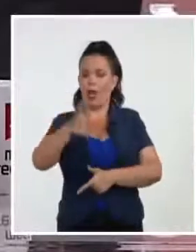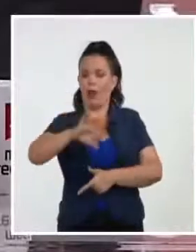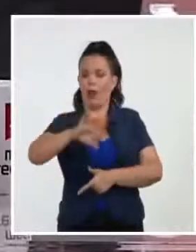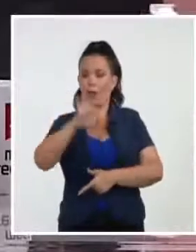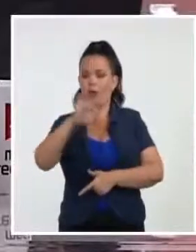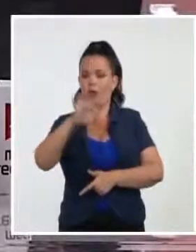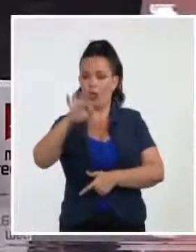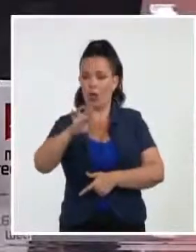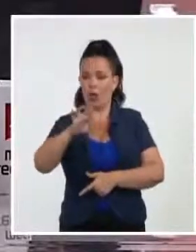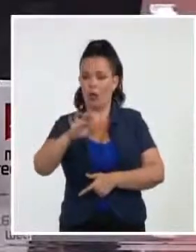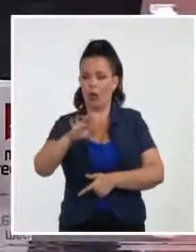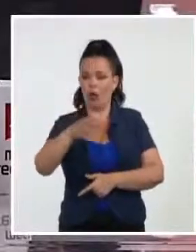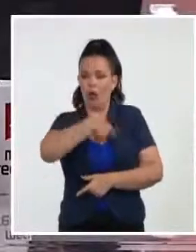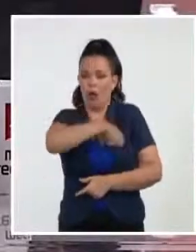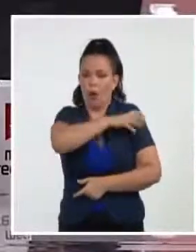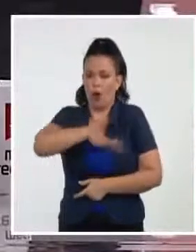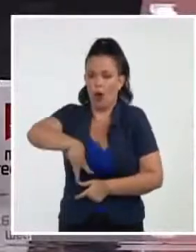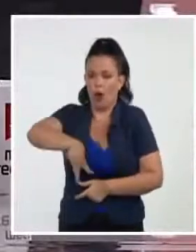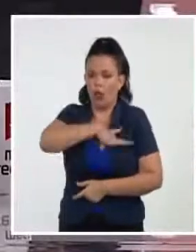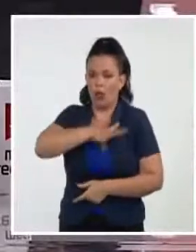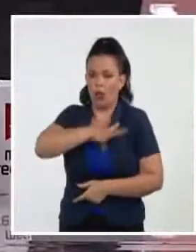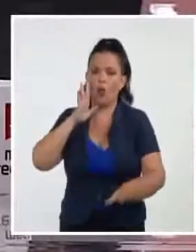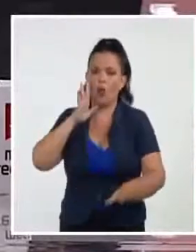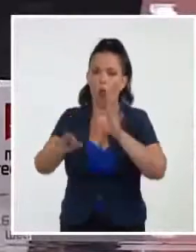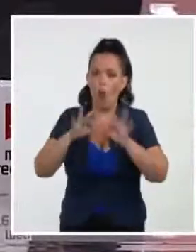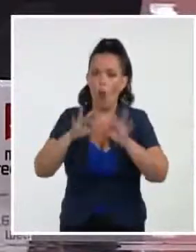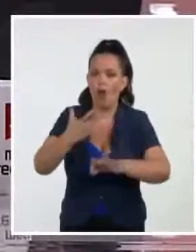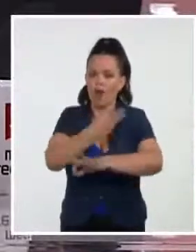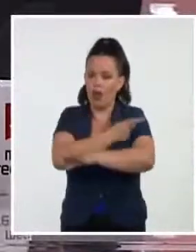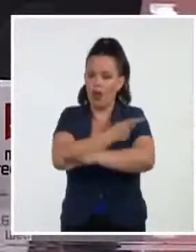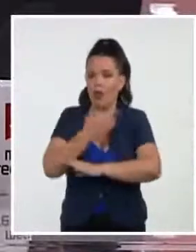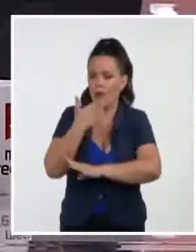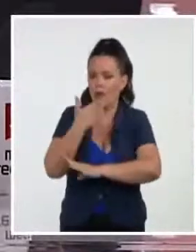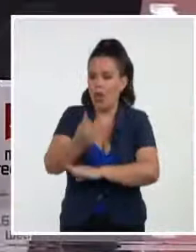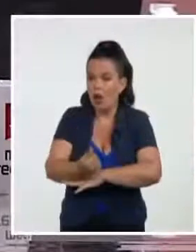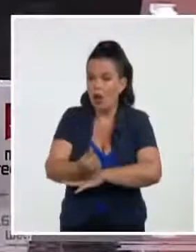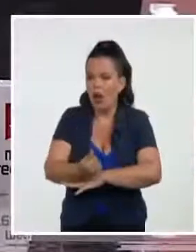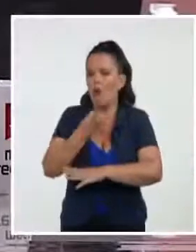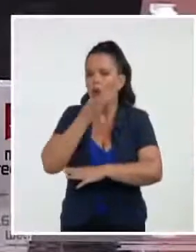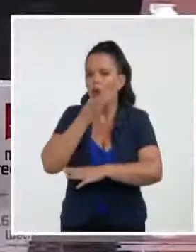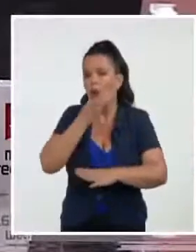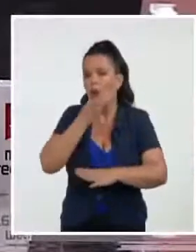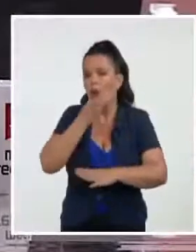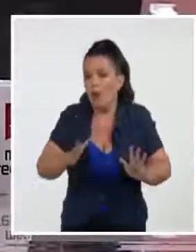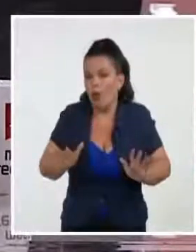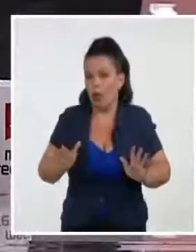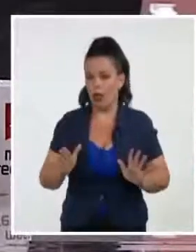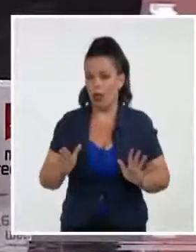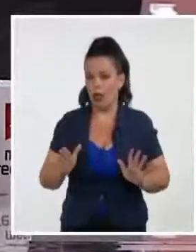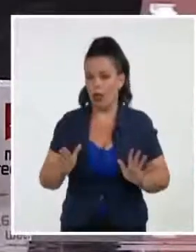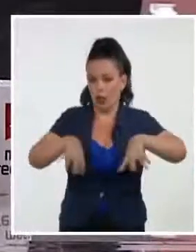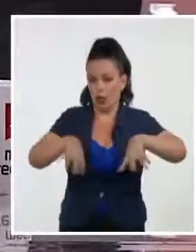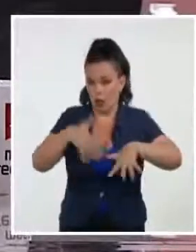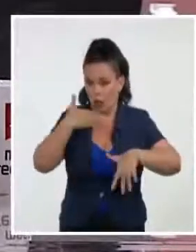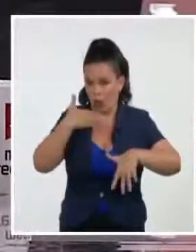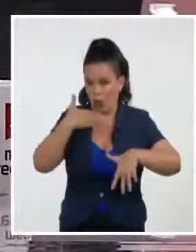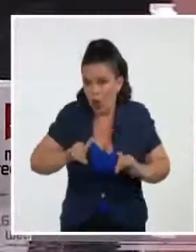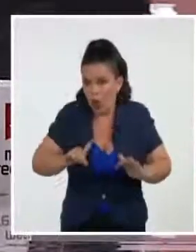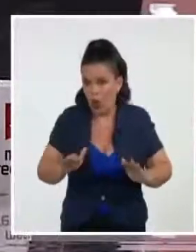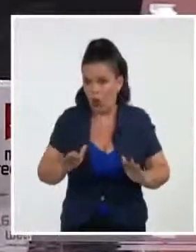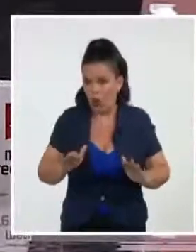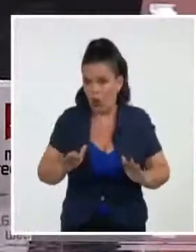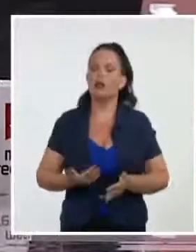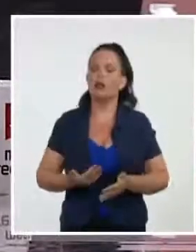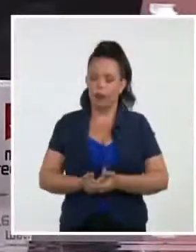diera, se amplía la diferencia entre lo que pudiera ocurrir y lo que le vamos a agregar de